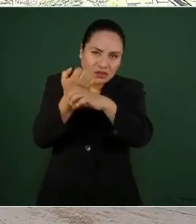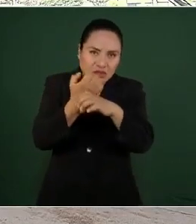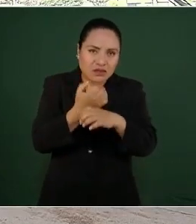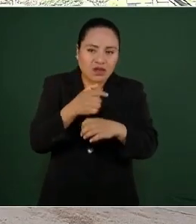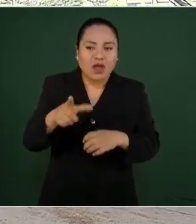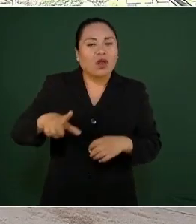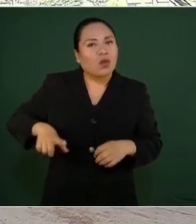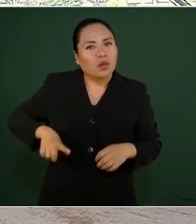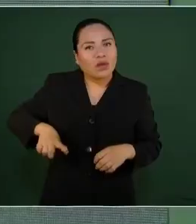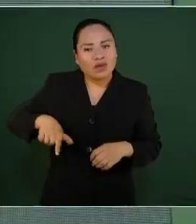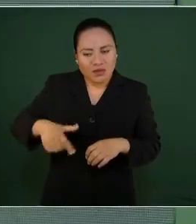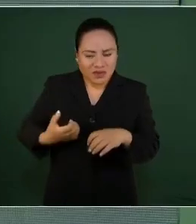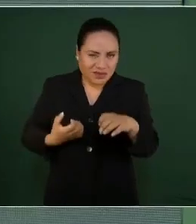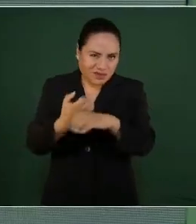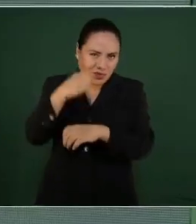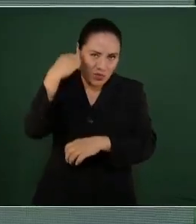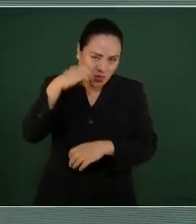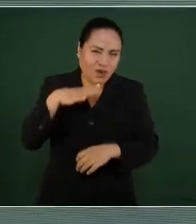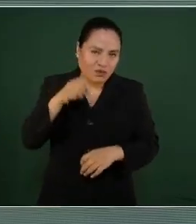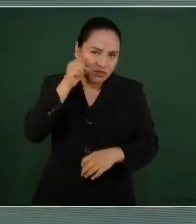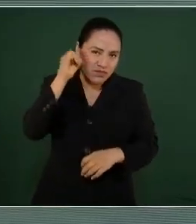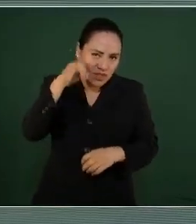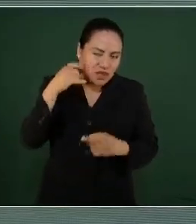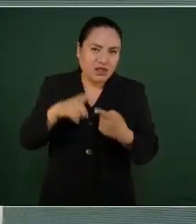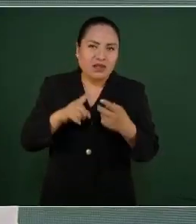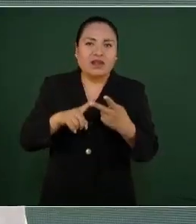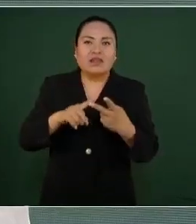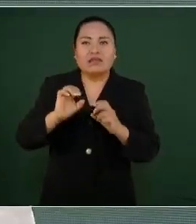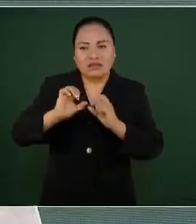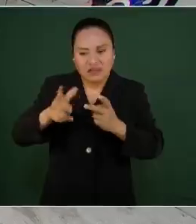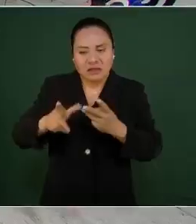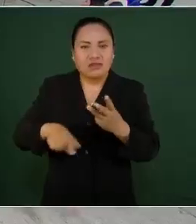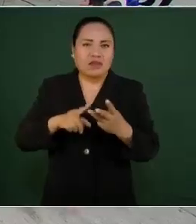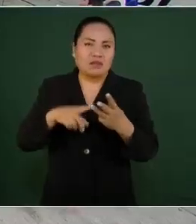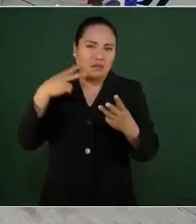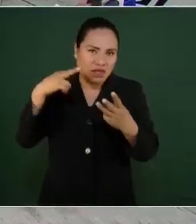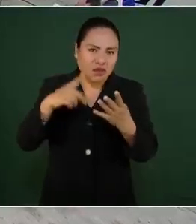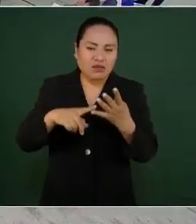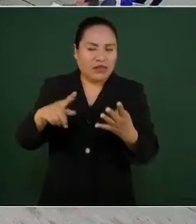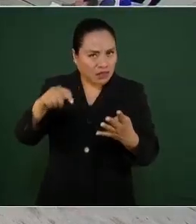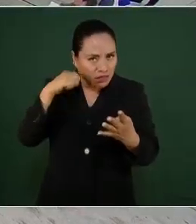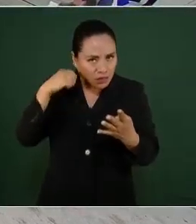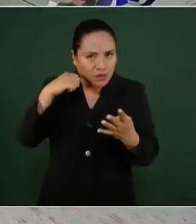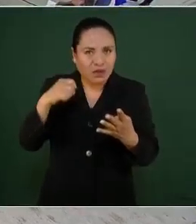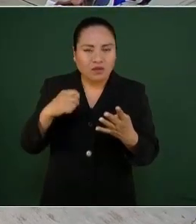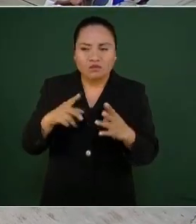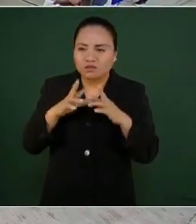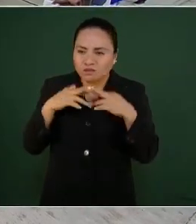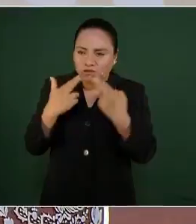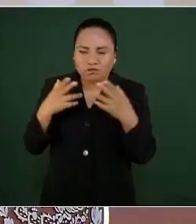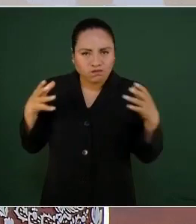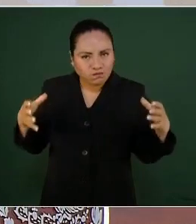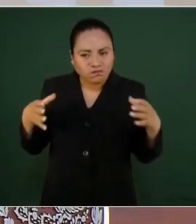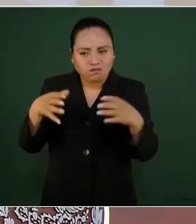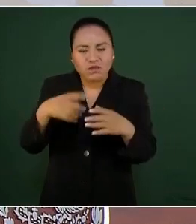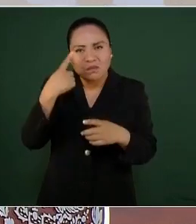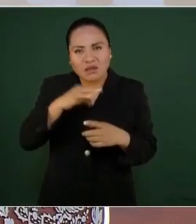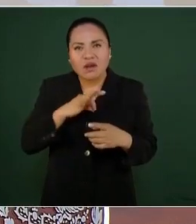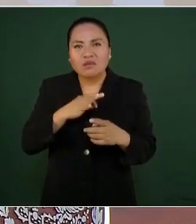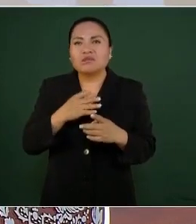de Oaxaca, de Chiapas, Tabasco, Veracruz, nos reunimos